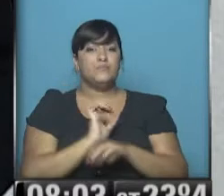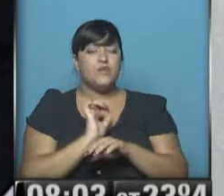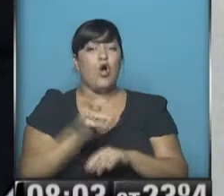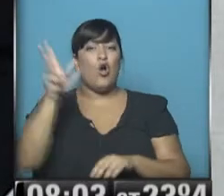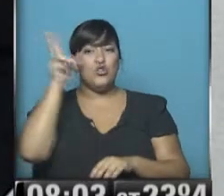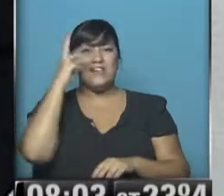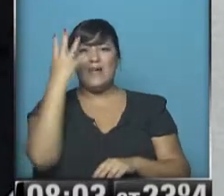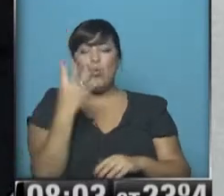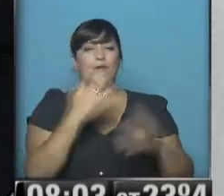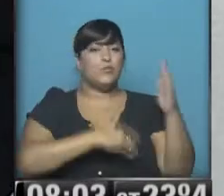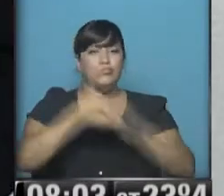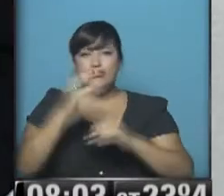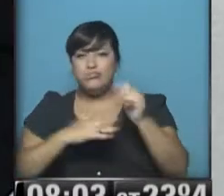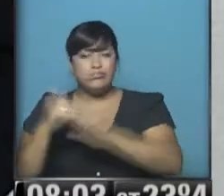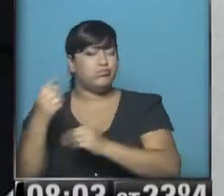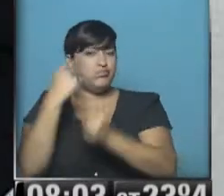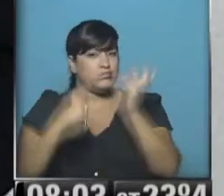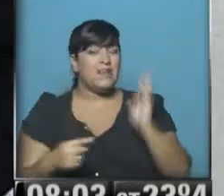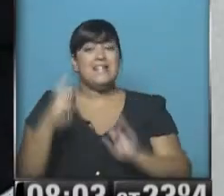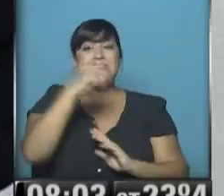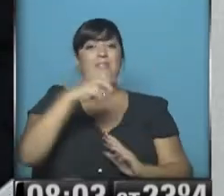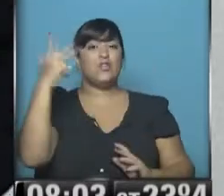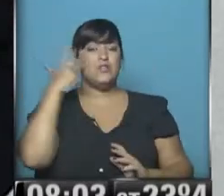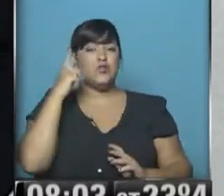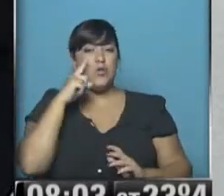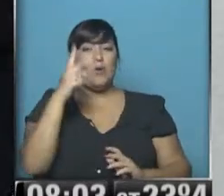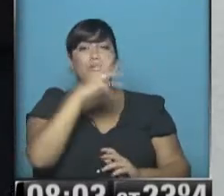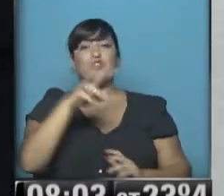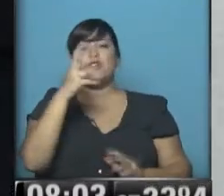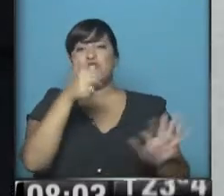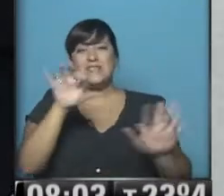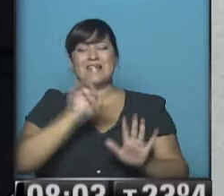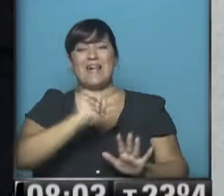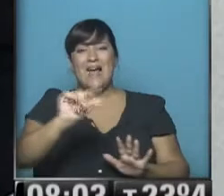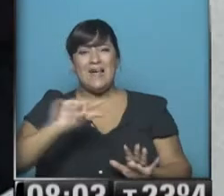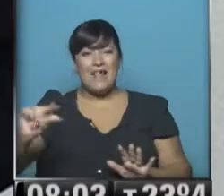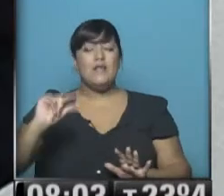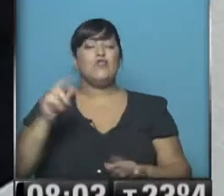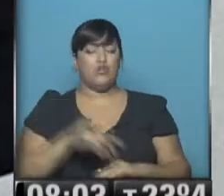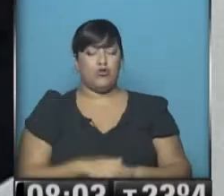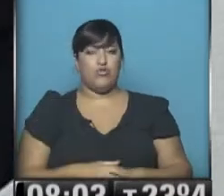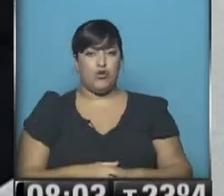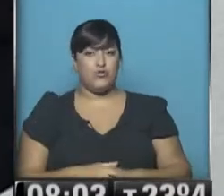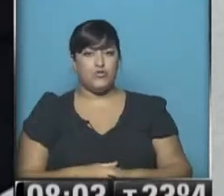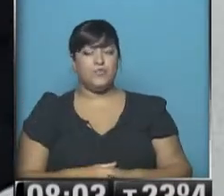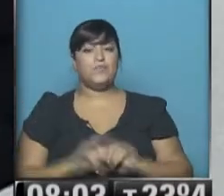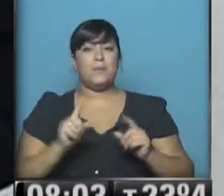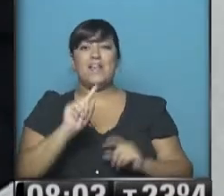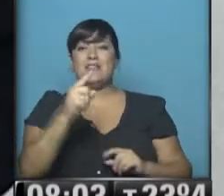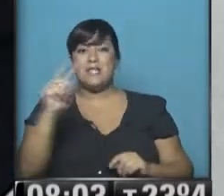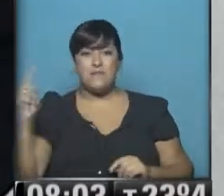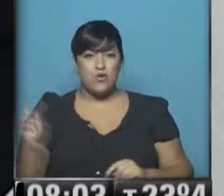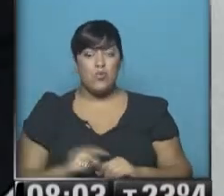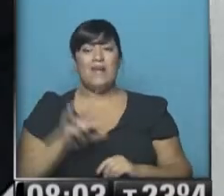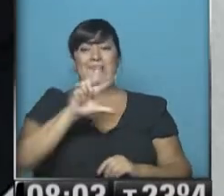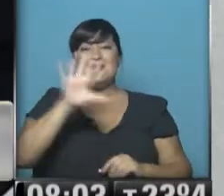urbanísticos en todo el país 118 mil 460 créditos hipotecarios de línea nacional el link individual de